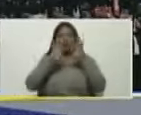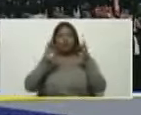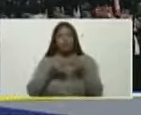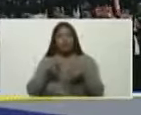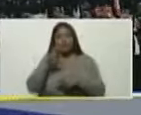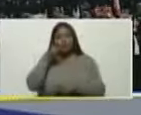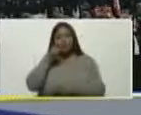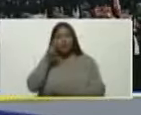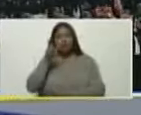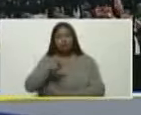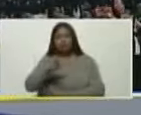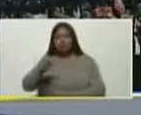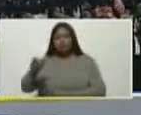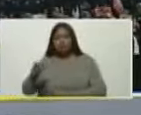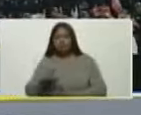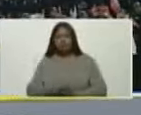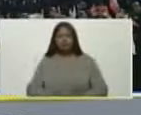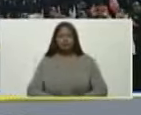seguridad ciudadana.